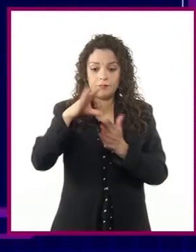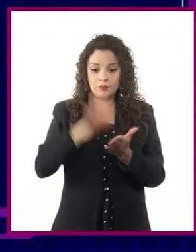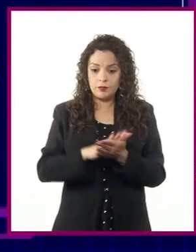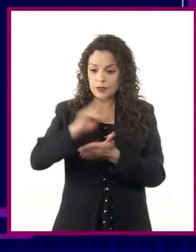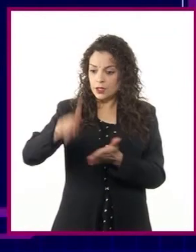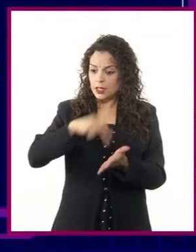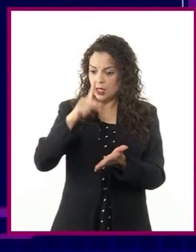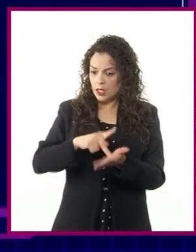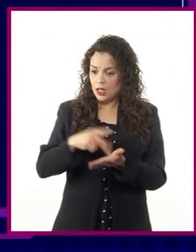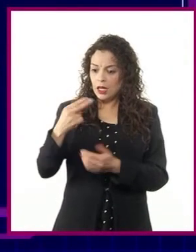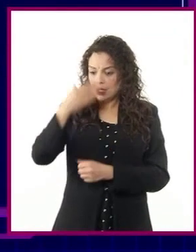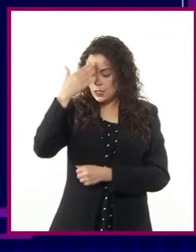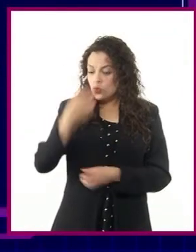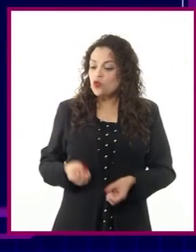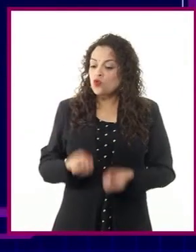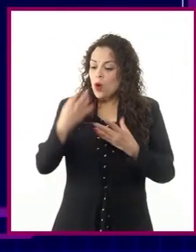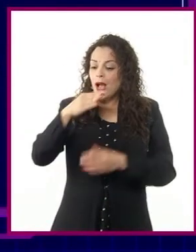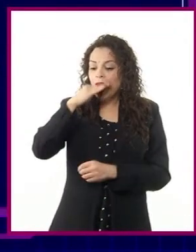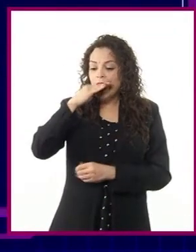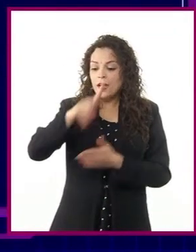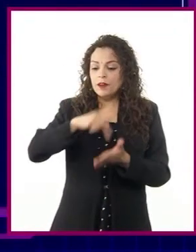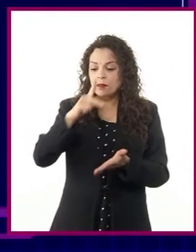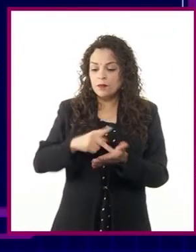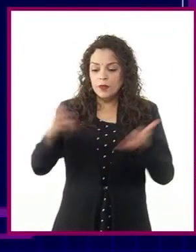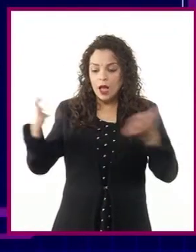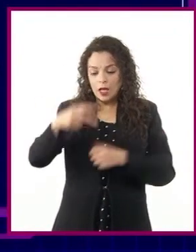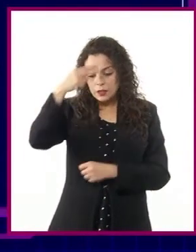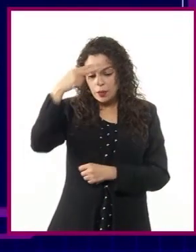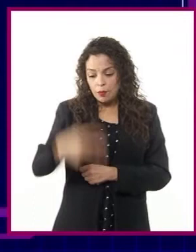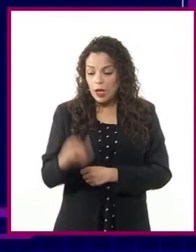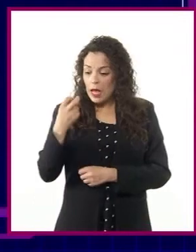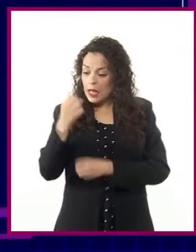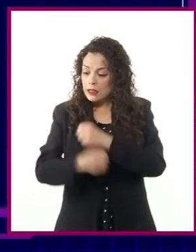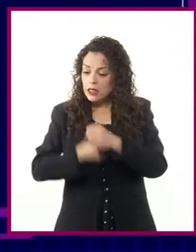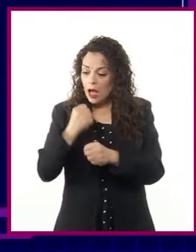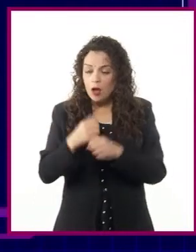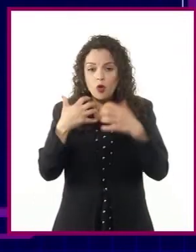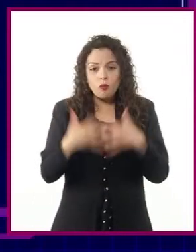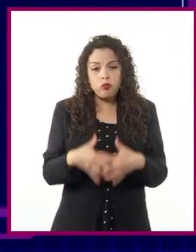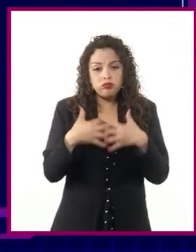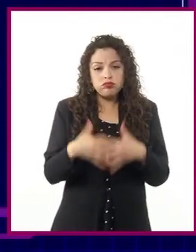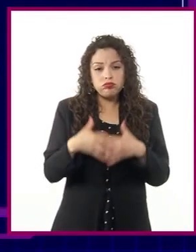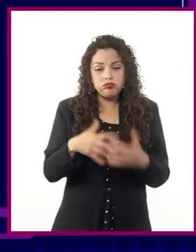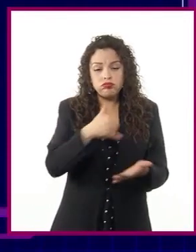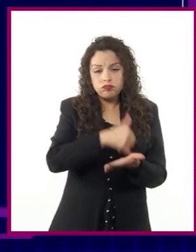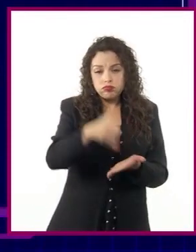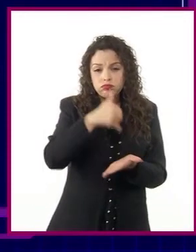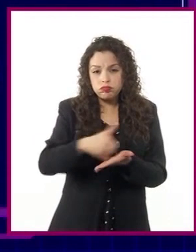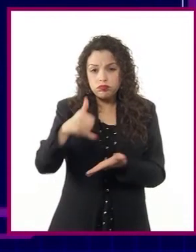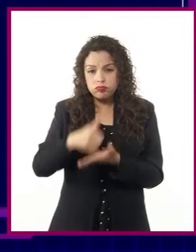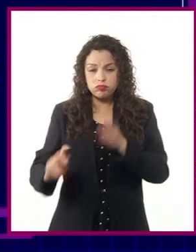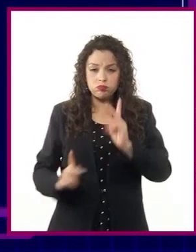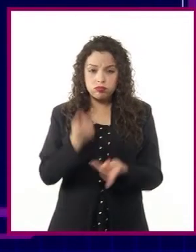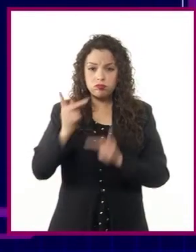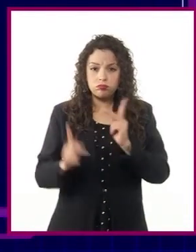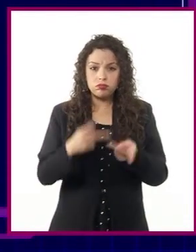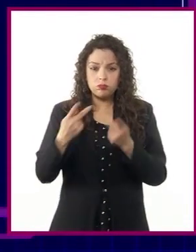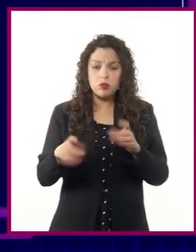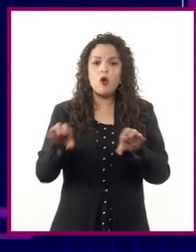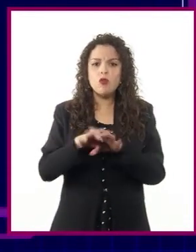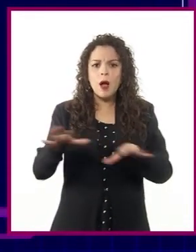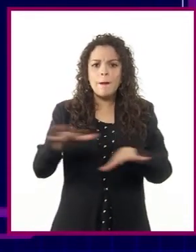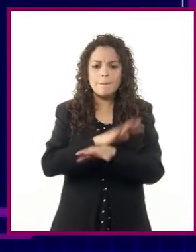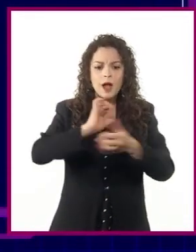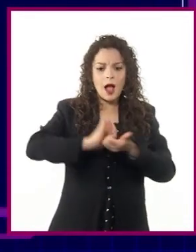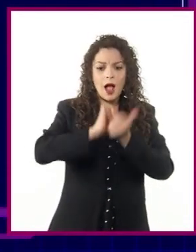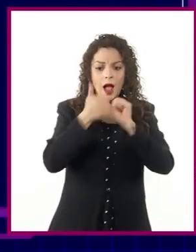¿cuántos kilogramos de maíz produjo México en ese año? Para convertir toneladas a kilogramos, nuevamente